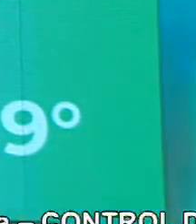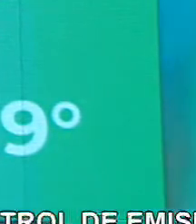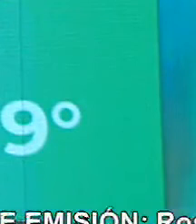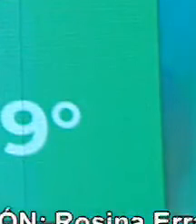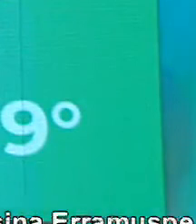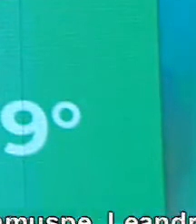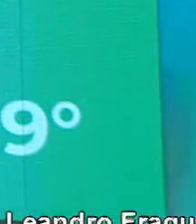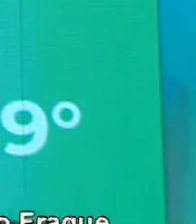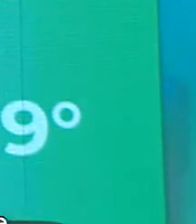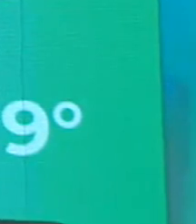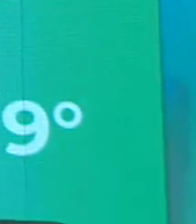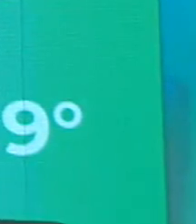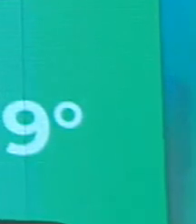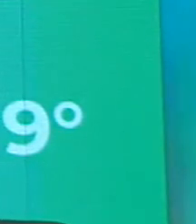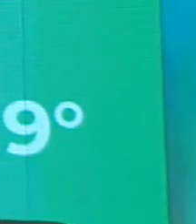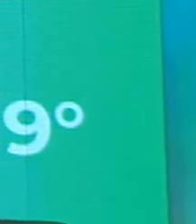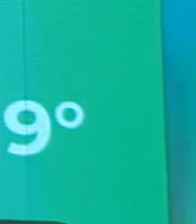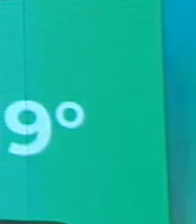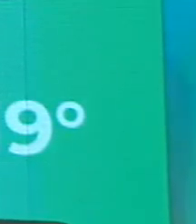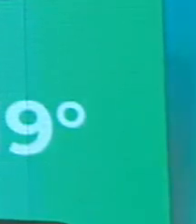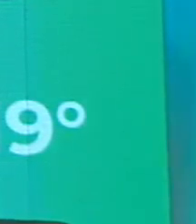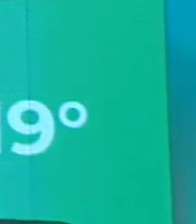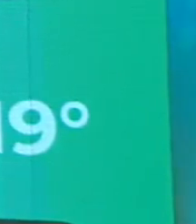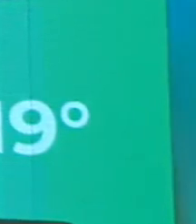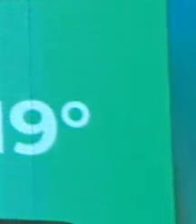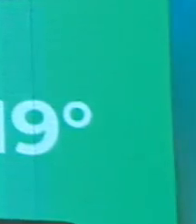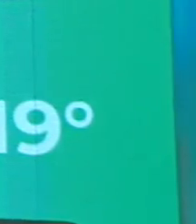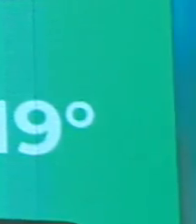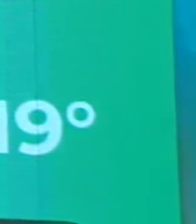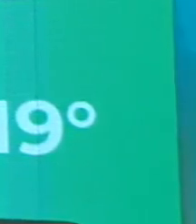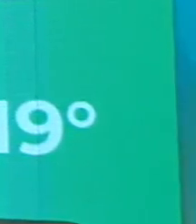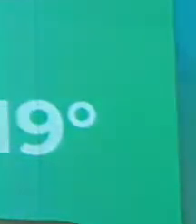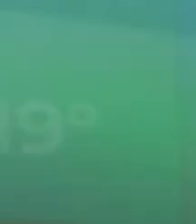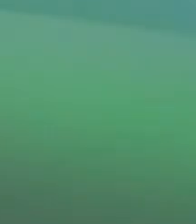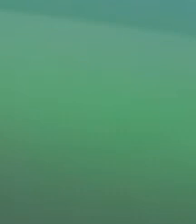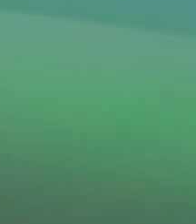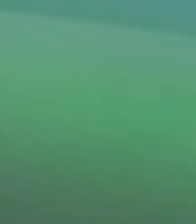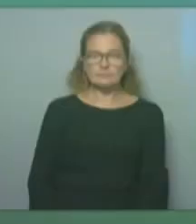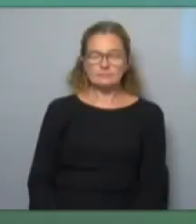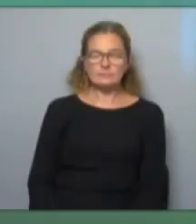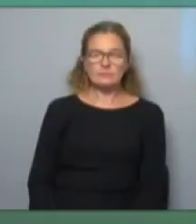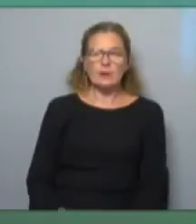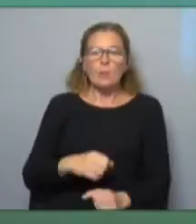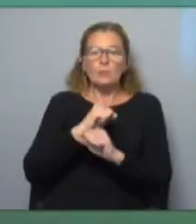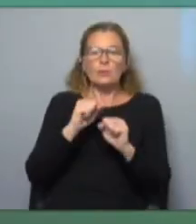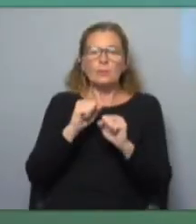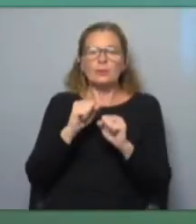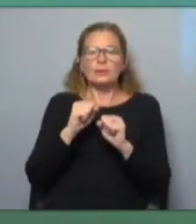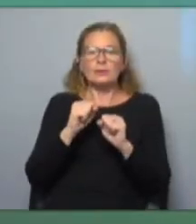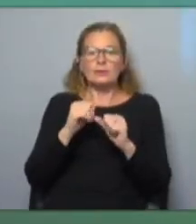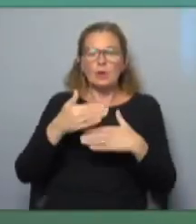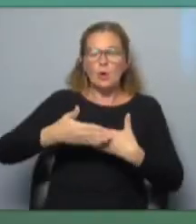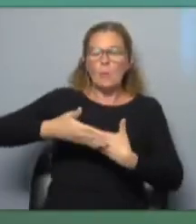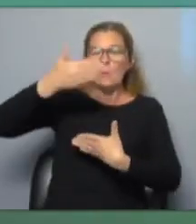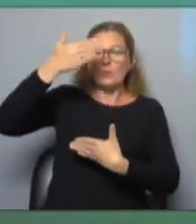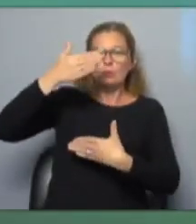de mayo con una máxima de 19 y baja un poquito la mínima a 10 ¿cómo se pueden utilizar los muros de